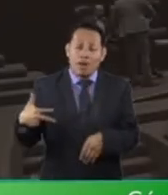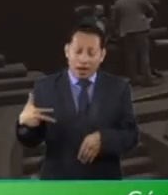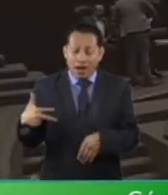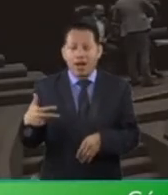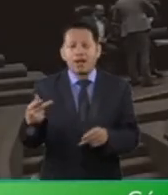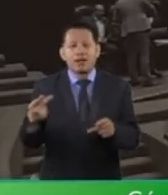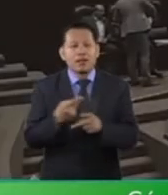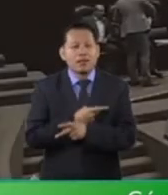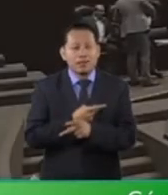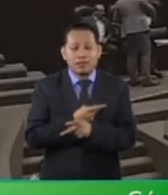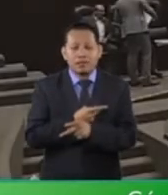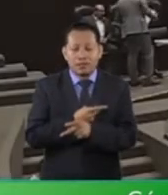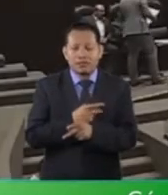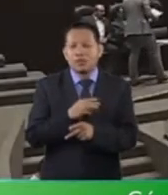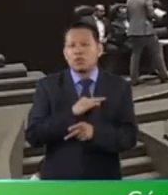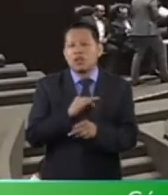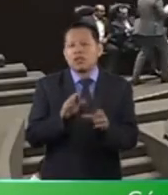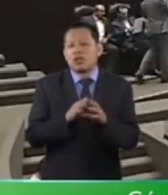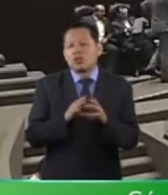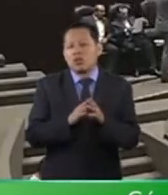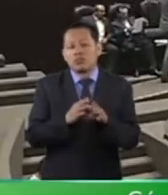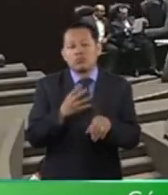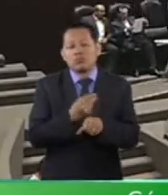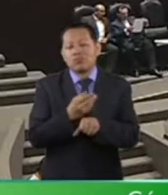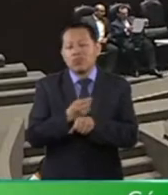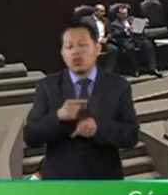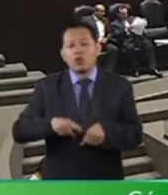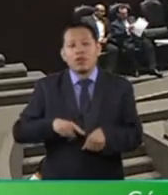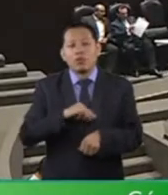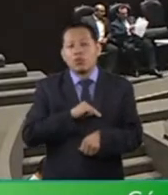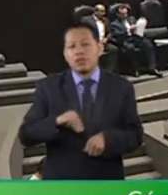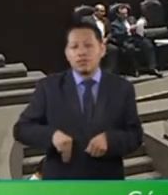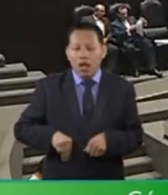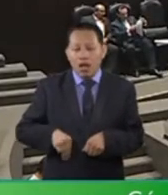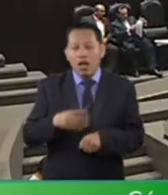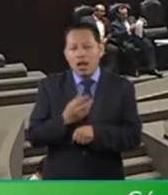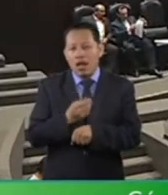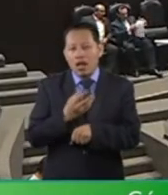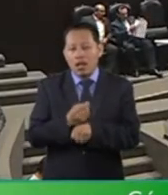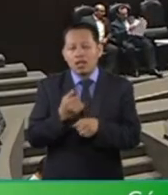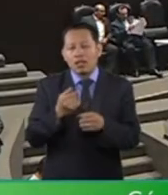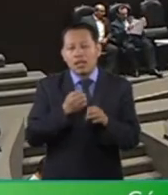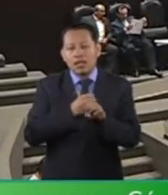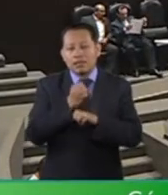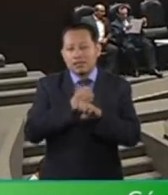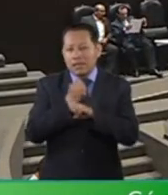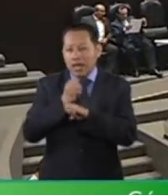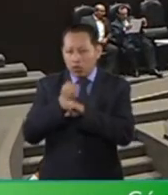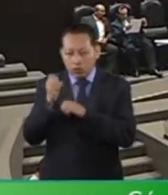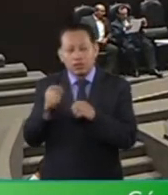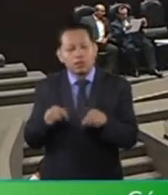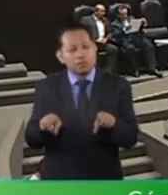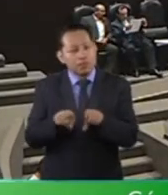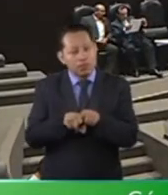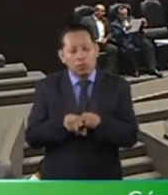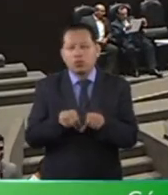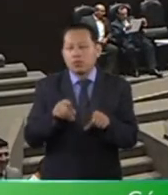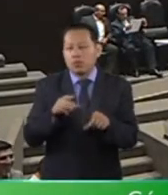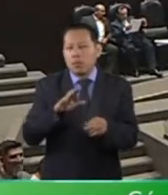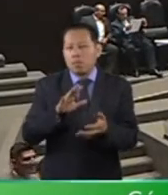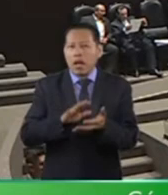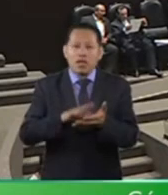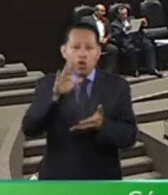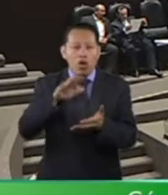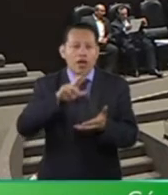terminen siendo reparadas por gobiernos municipales y estatales en la mayor parte de las